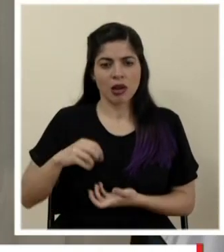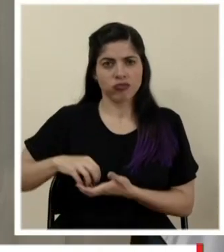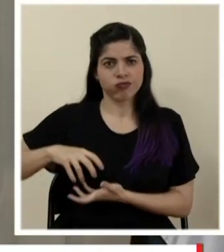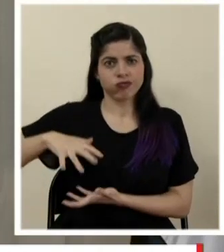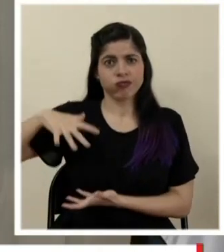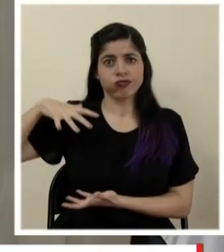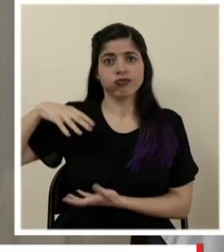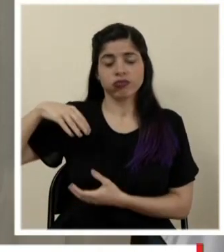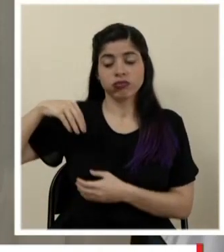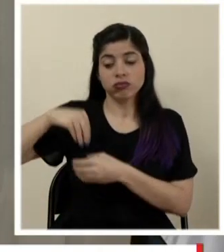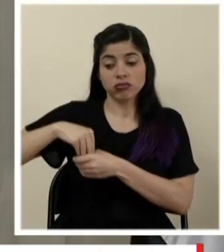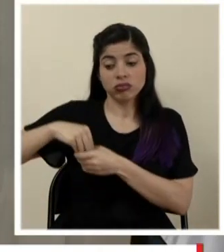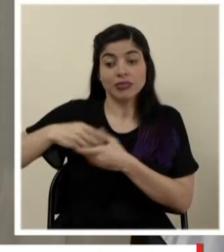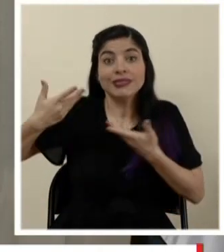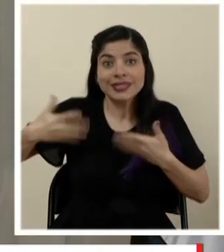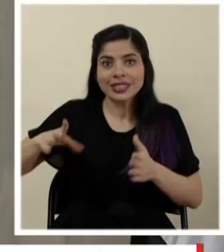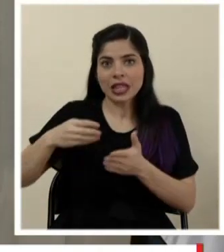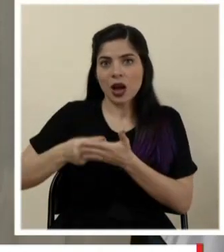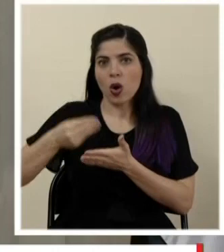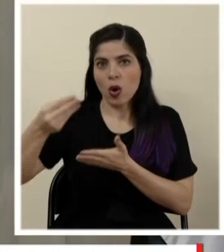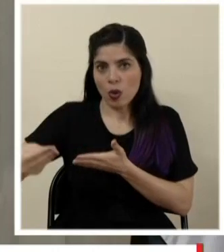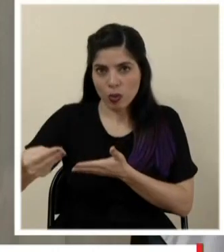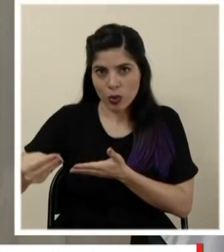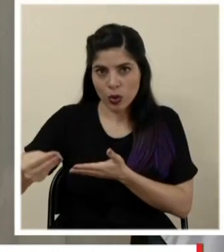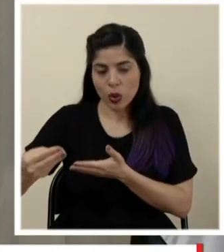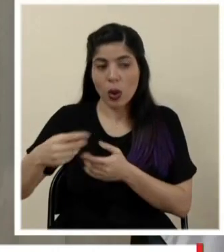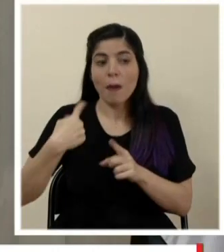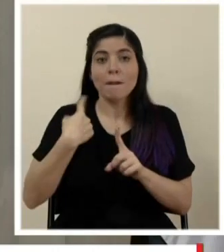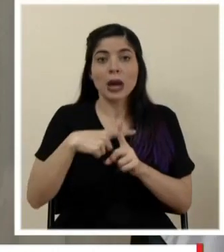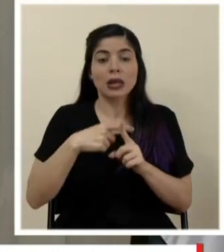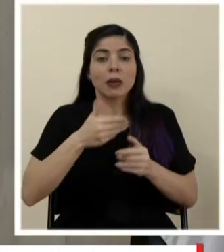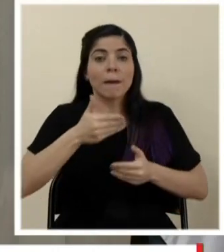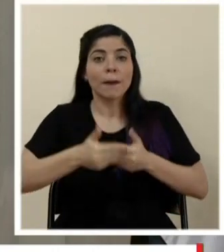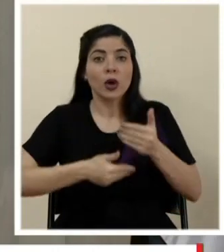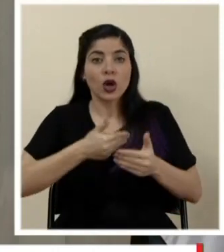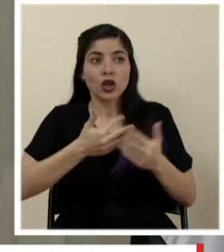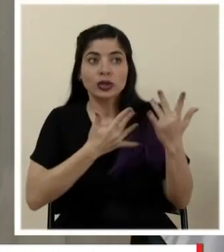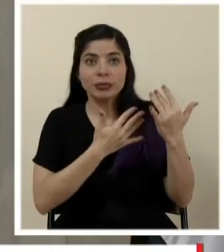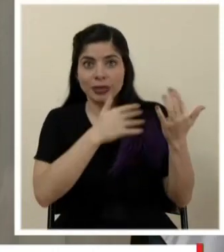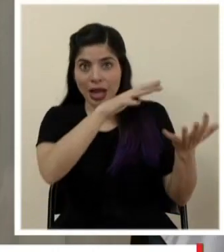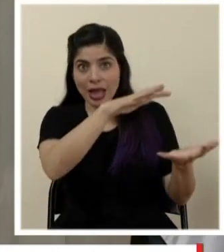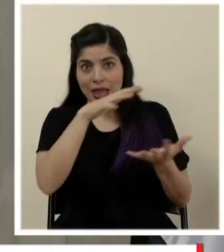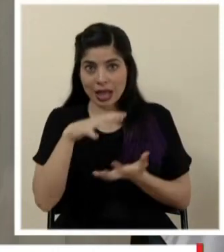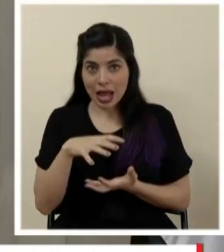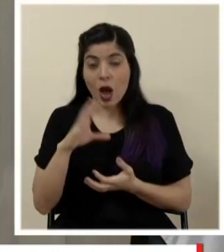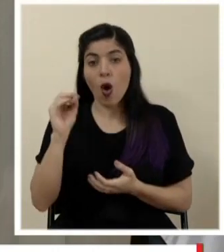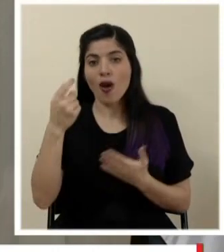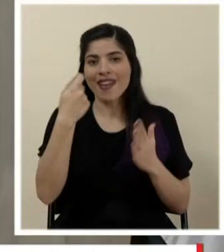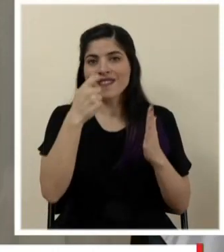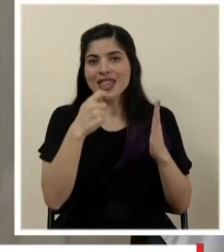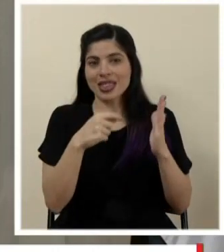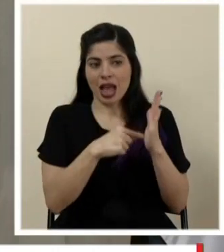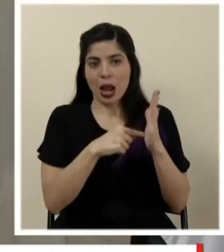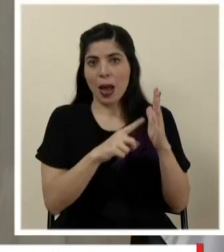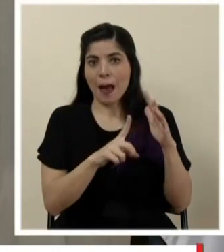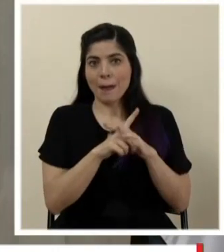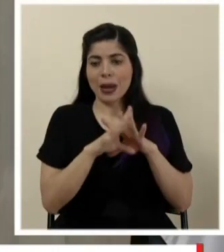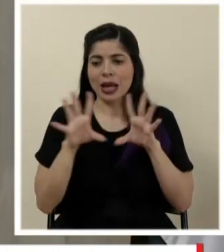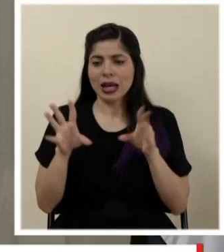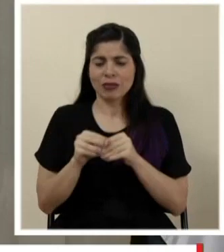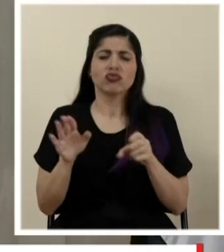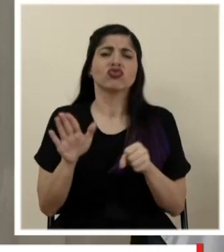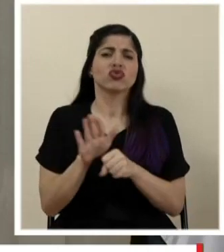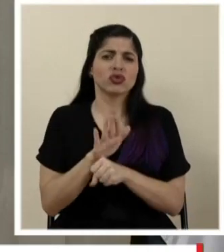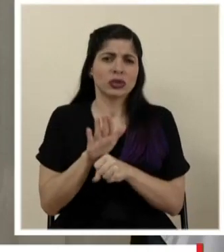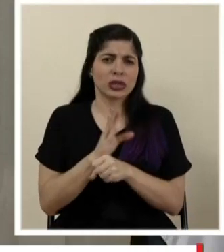aprovisionado, dentro de lo que ya está comprado y en proceso de entrega o ya en inventario, suficiente